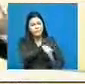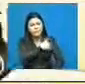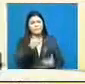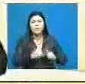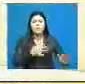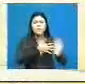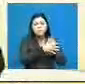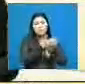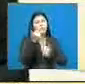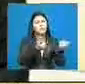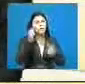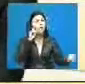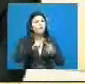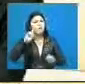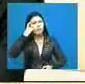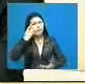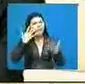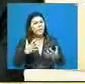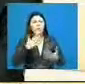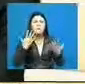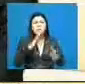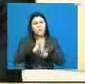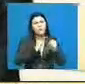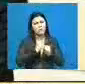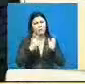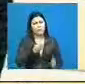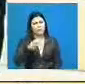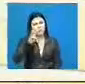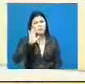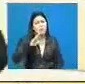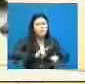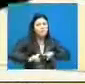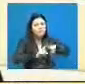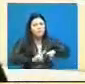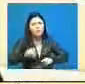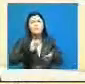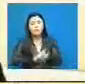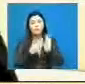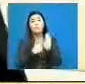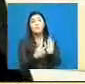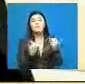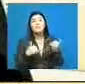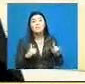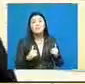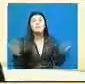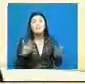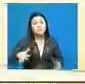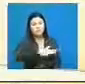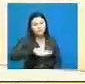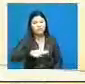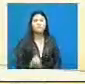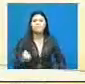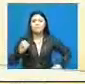gran objetivo que tenemos de gobierno para el 2018 en cada uno de los sectores, estaba colgado allá en el patio de armas